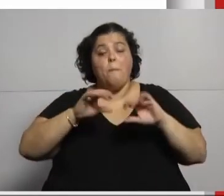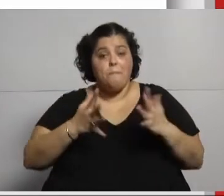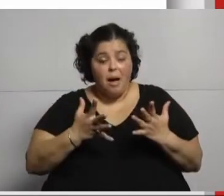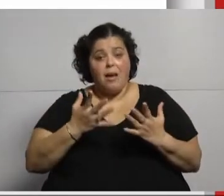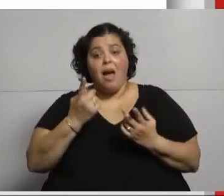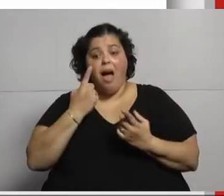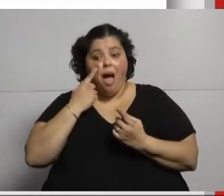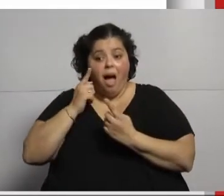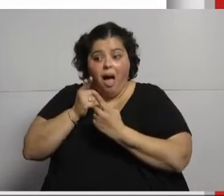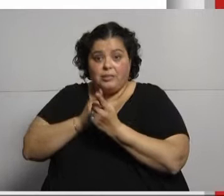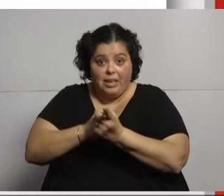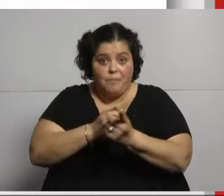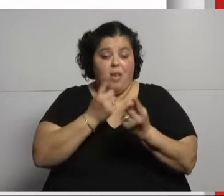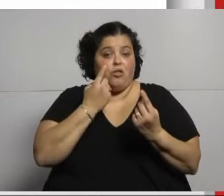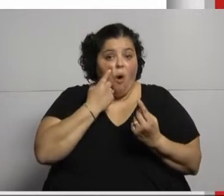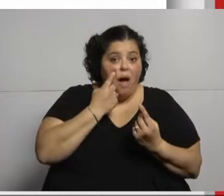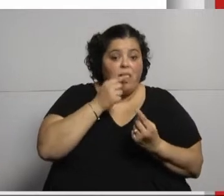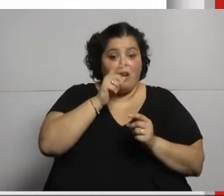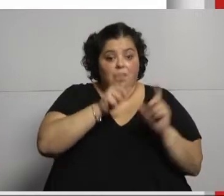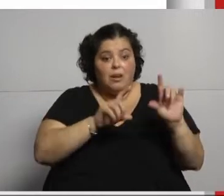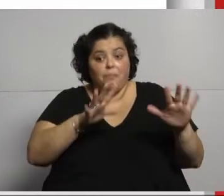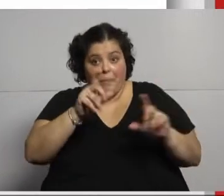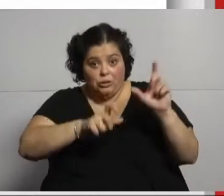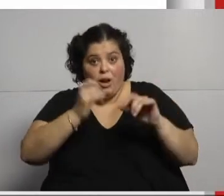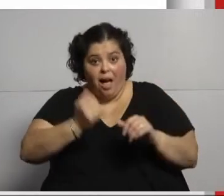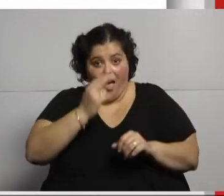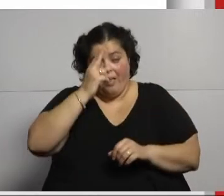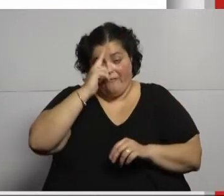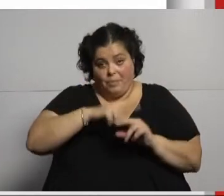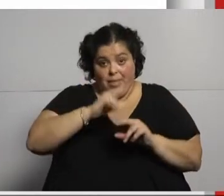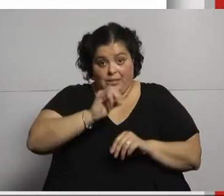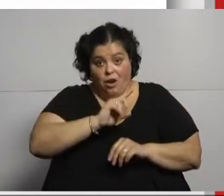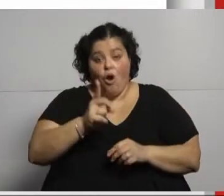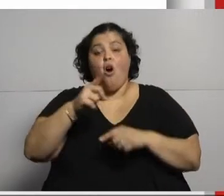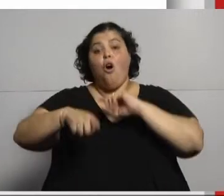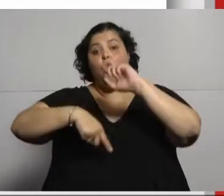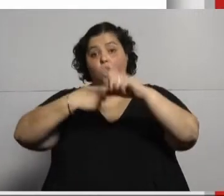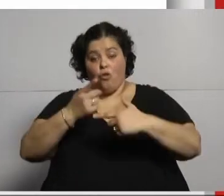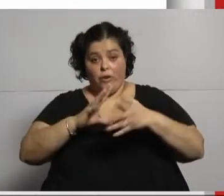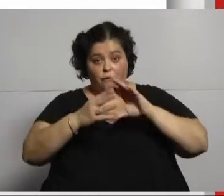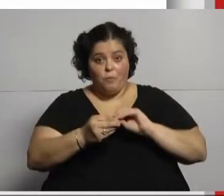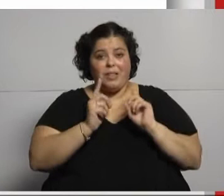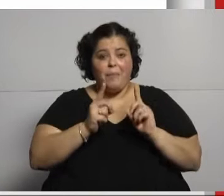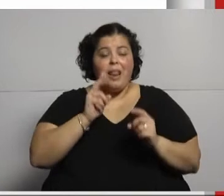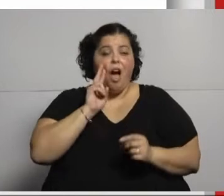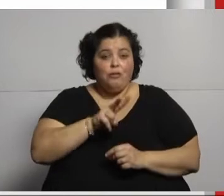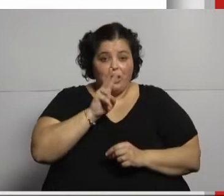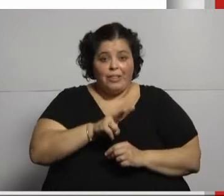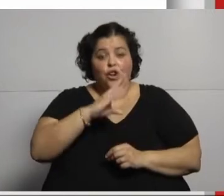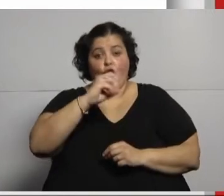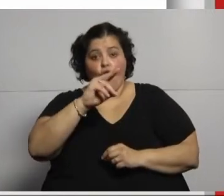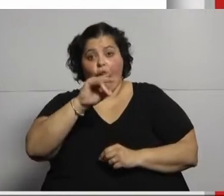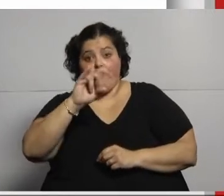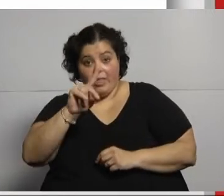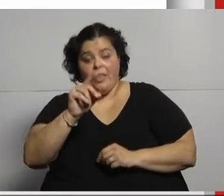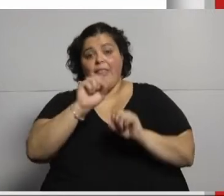un seguimiento de estas personas. Y el otro elemento fundamental ha sido el observatorio COVID-19, con muchos recursos